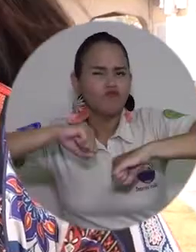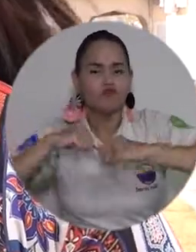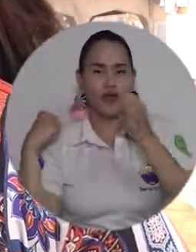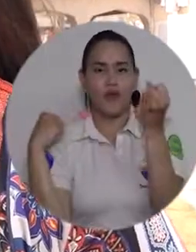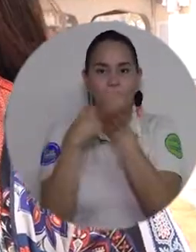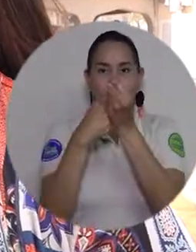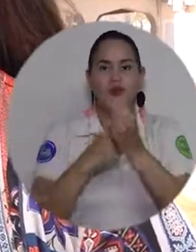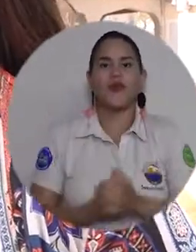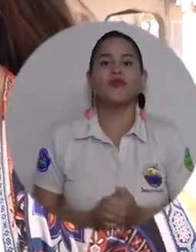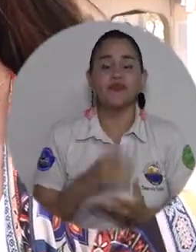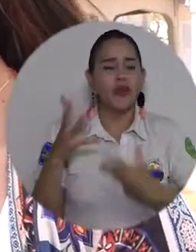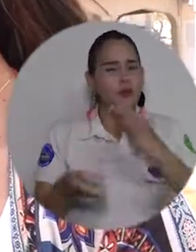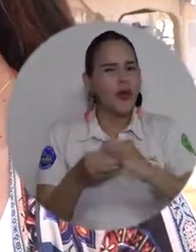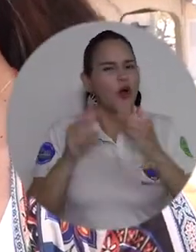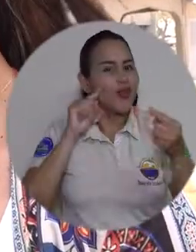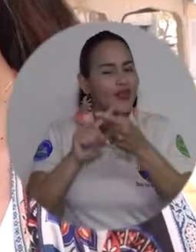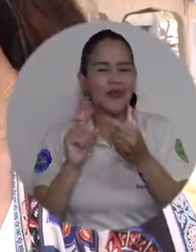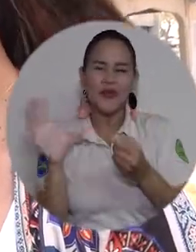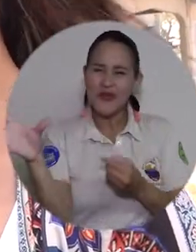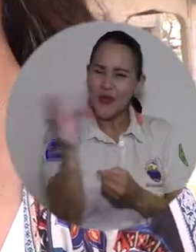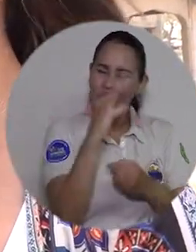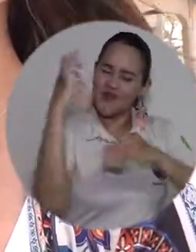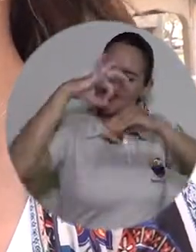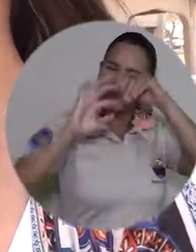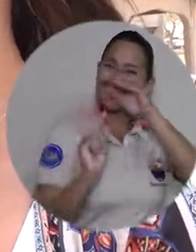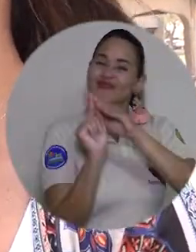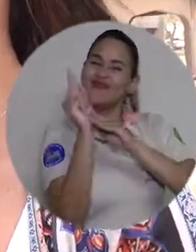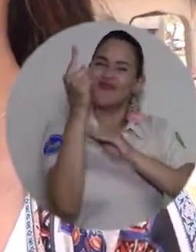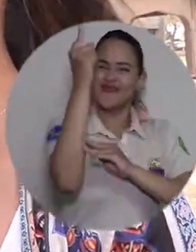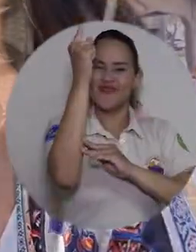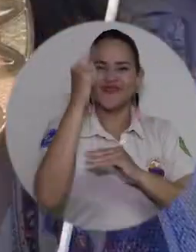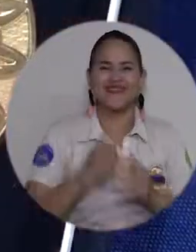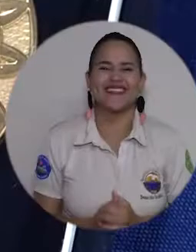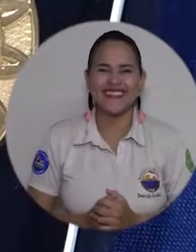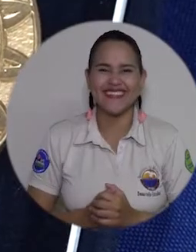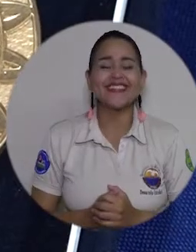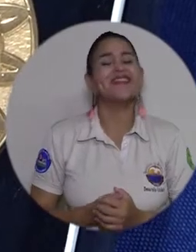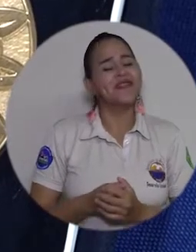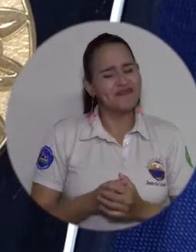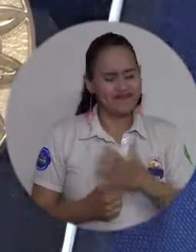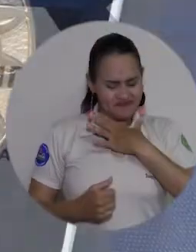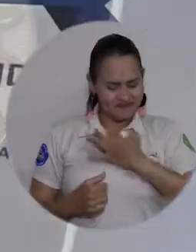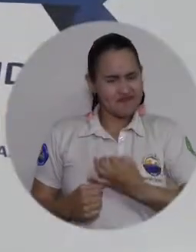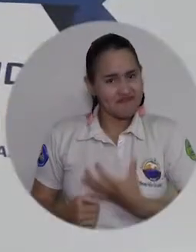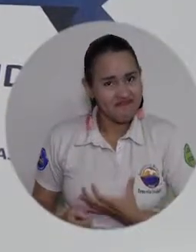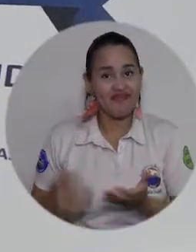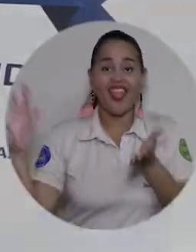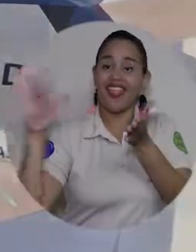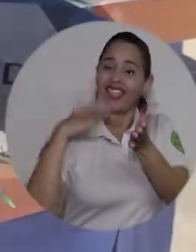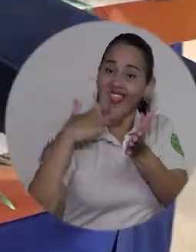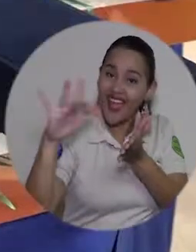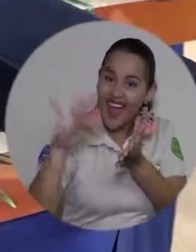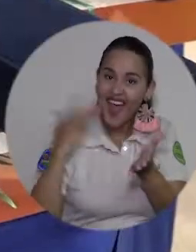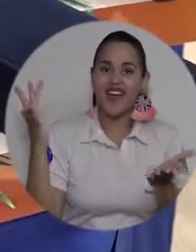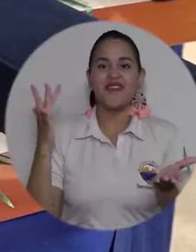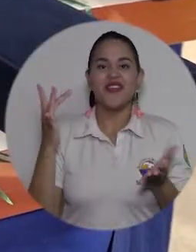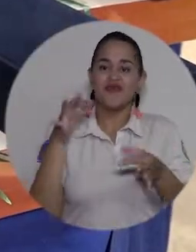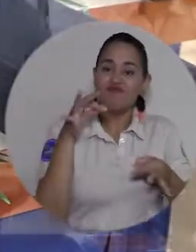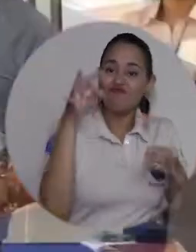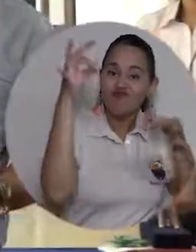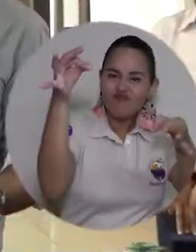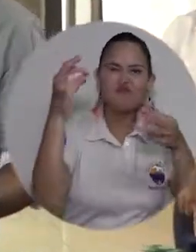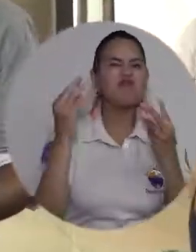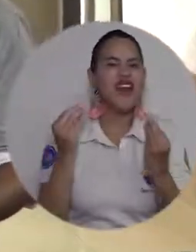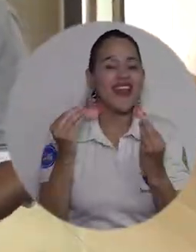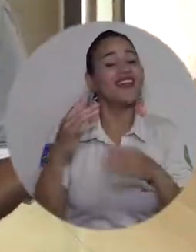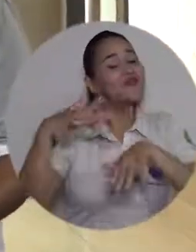invitarlos, es un reto, para que se unan a tener una mejor siembra con la Universidad del Magdalena. Quienes recibieron medallas, diplomas y tablets electrónicas